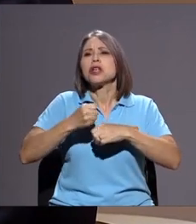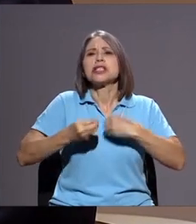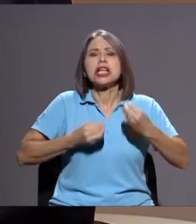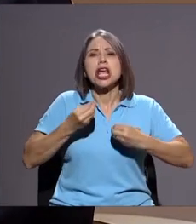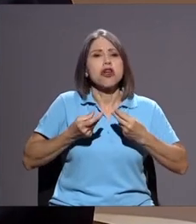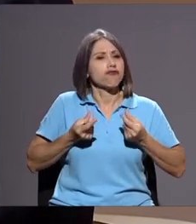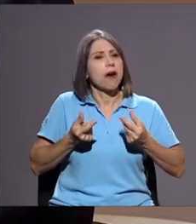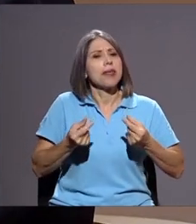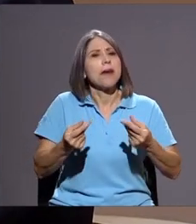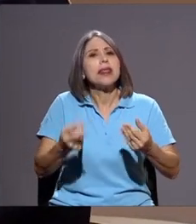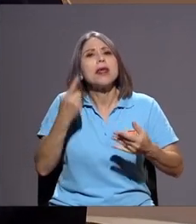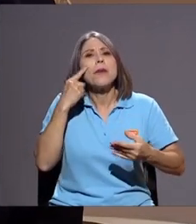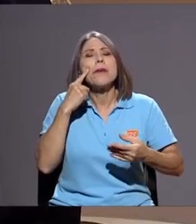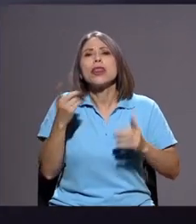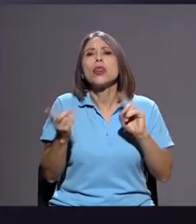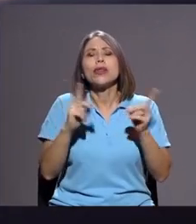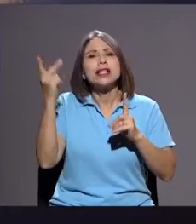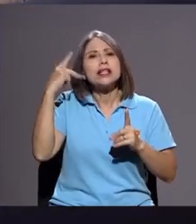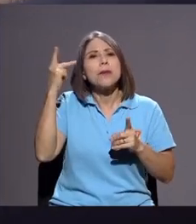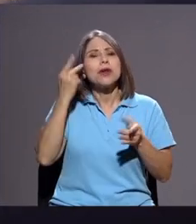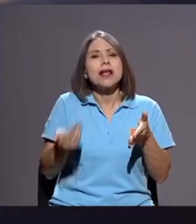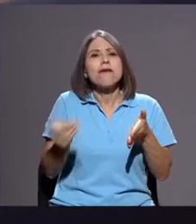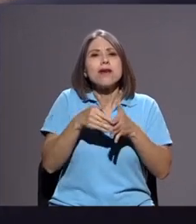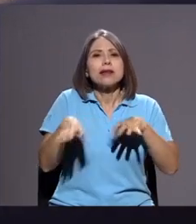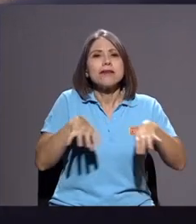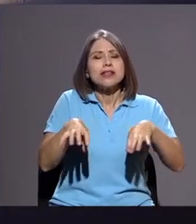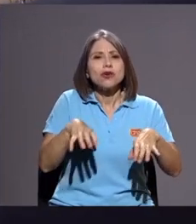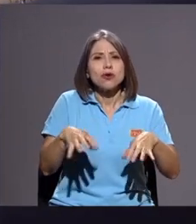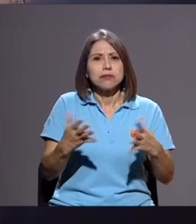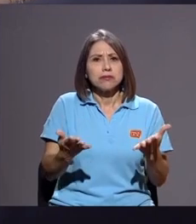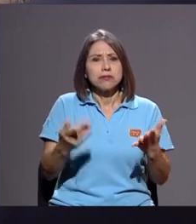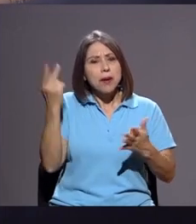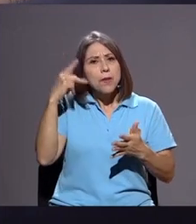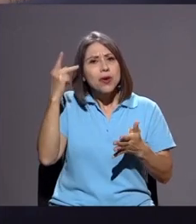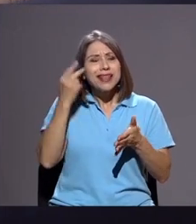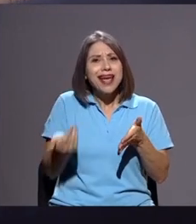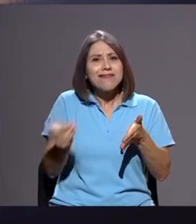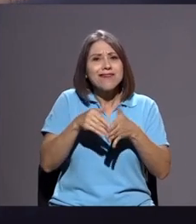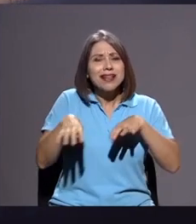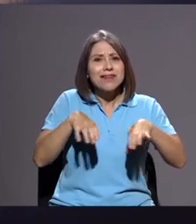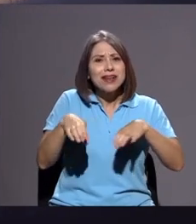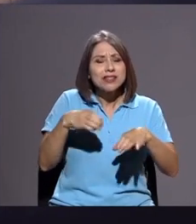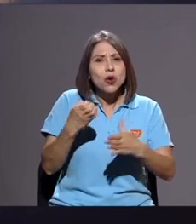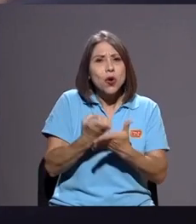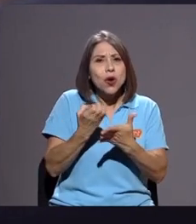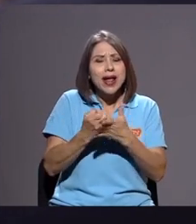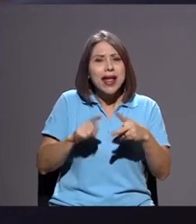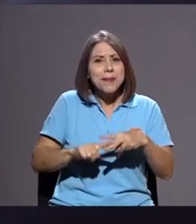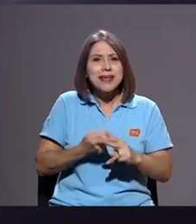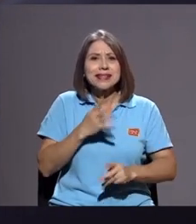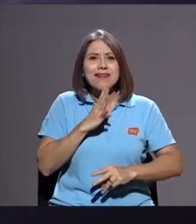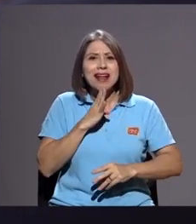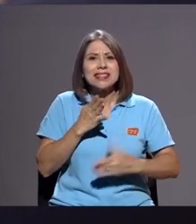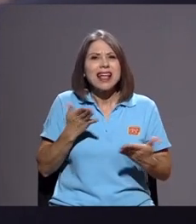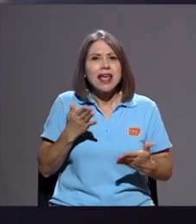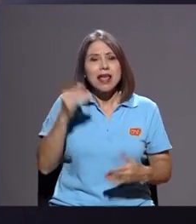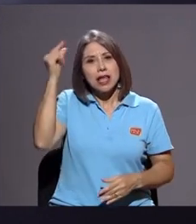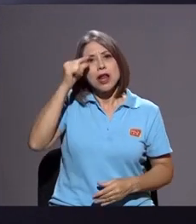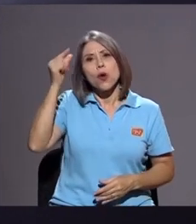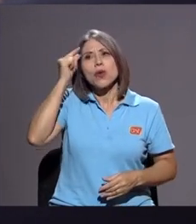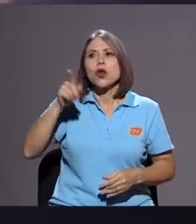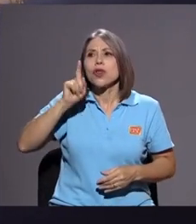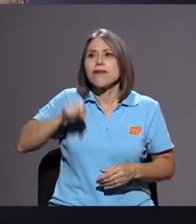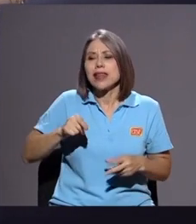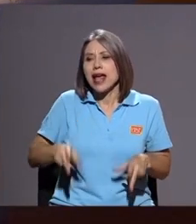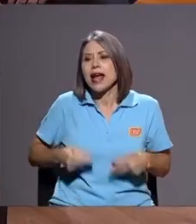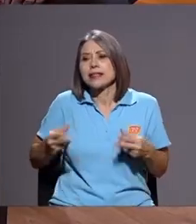dónde está la política de reactivación y la política de reactivación empieza a hablarse de que el gobierno debería estar más en hacer tales